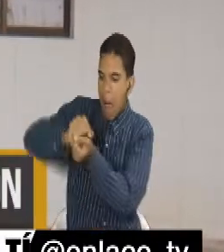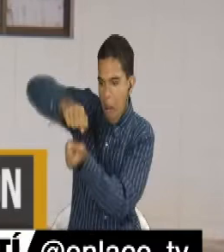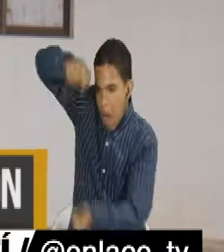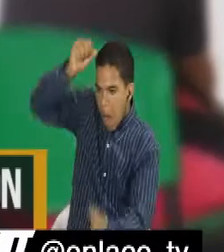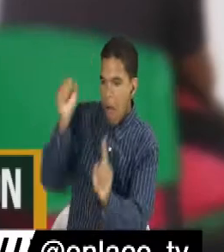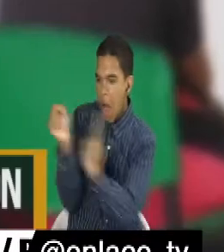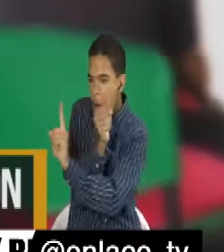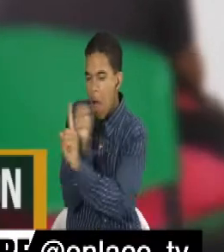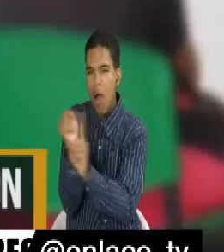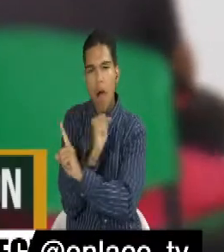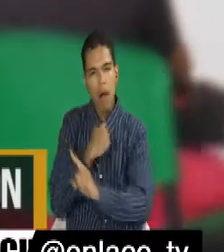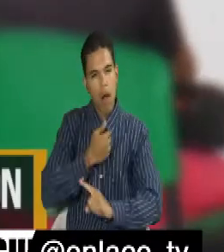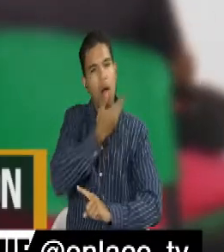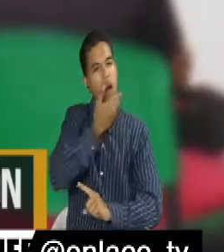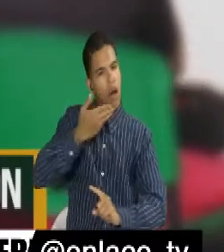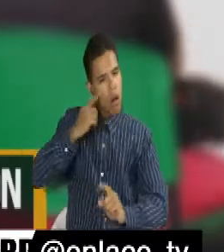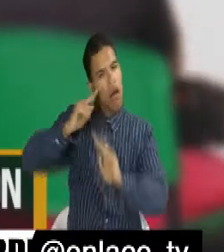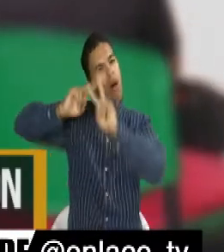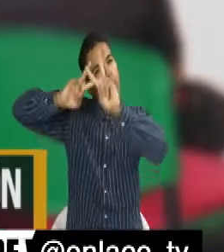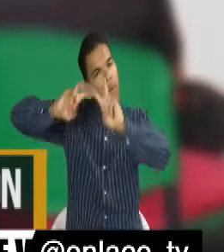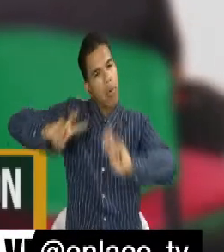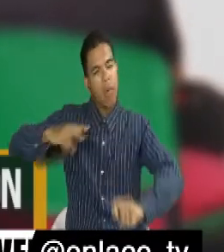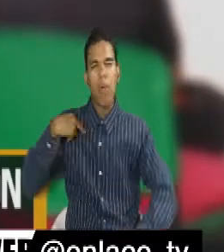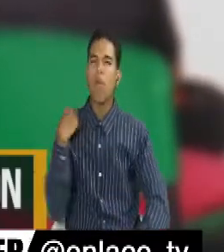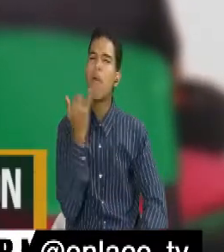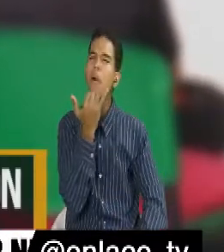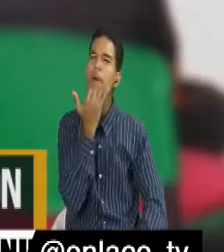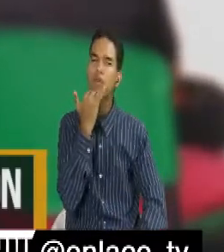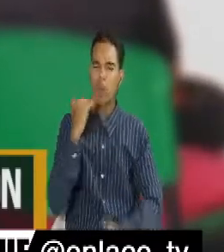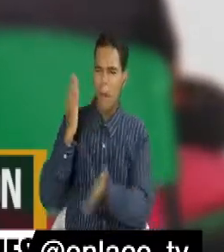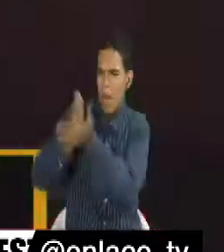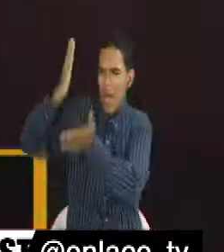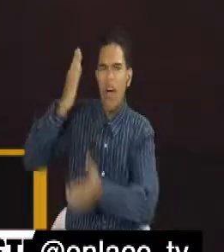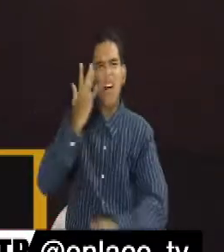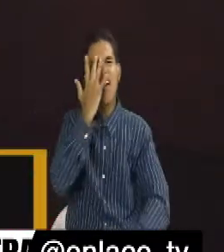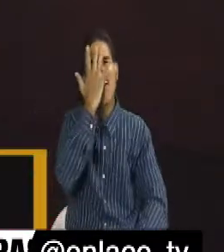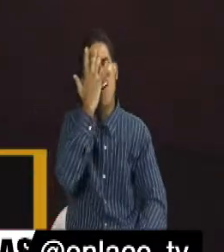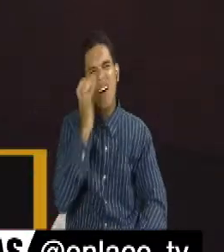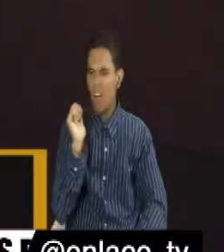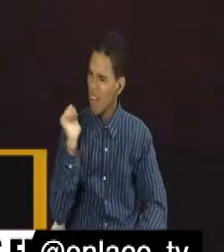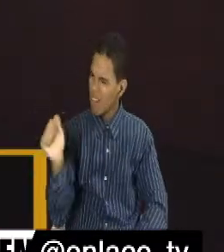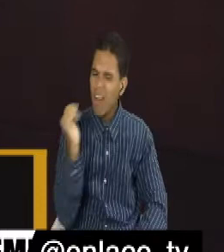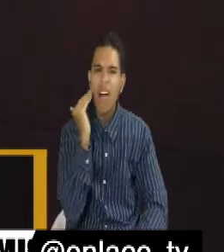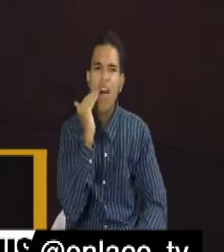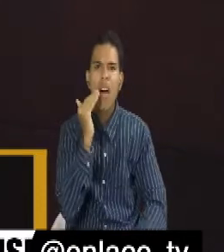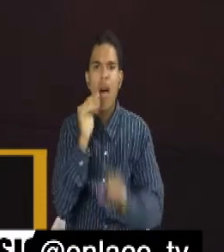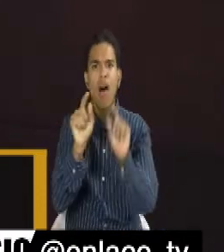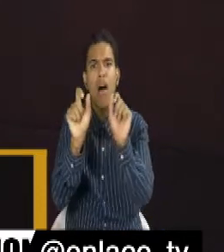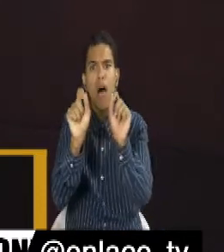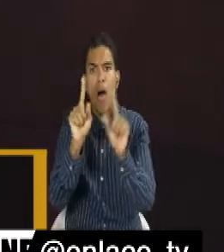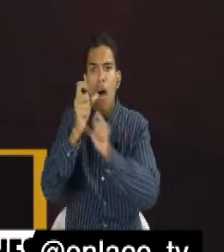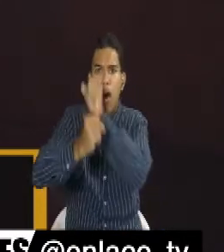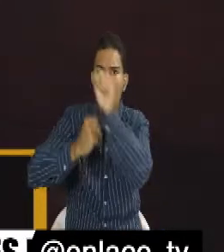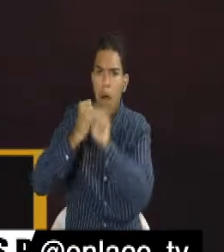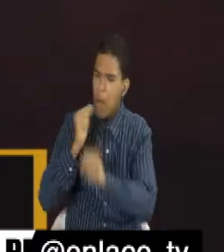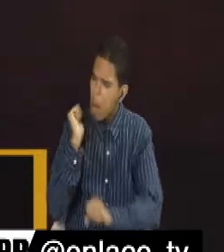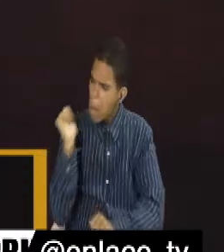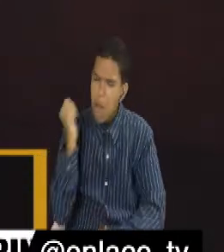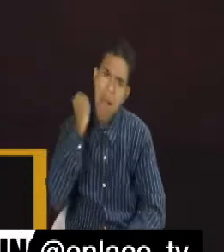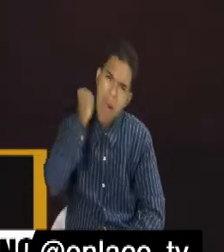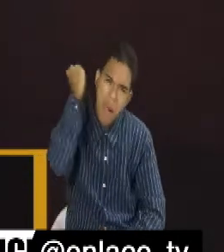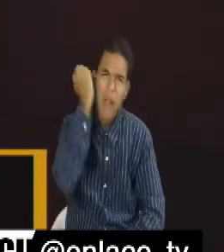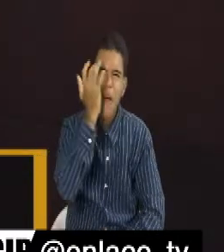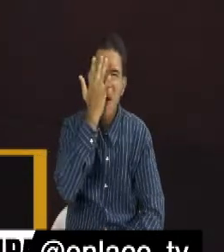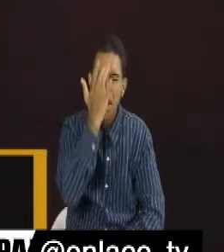investigación para determinar qué pudo haber ocasionado ese hecho. Yo creo que aquí es un tema de investigación, debemos